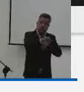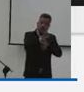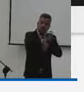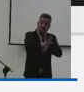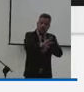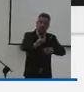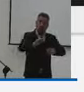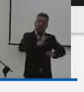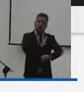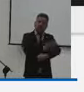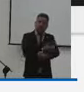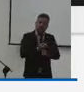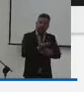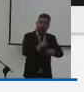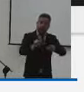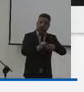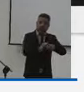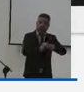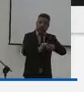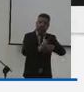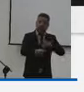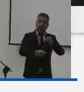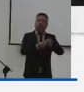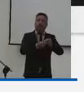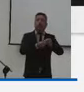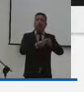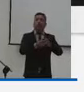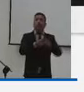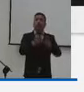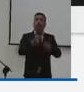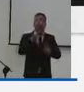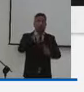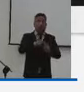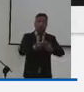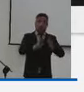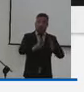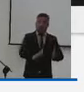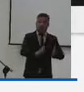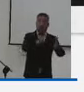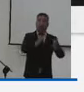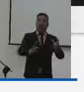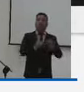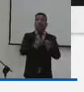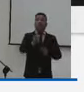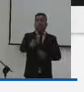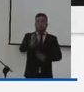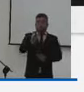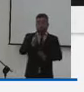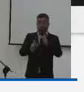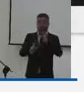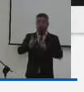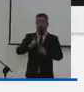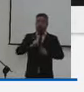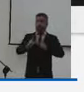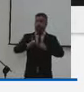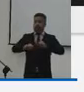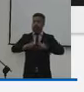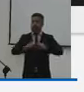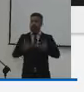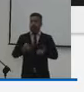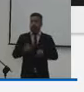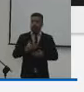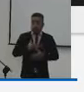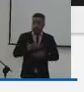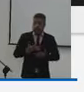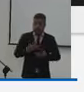esa práctica y la defensa del deporte no solamente por la comunidad sino por los dirigentes que ven en el deporte